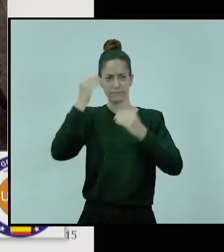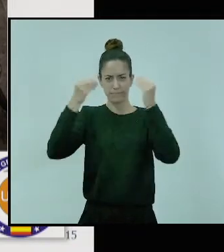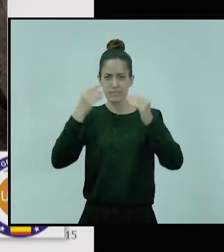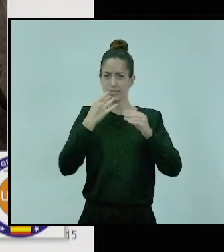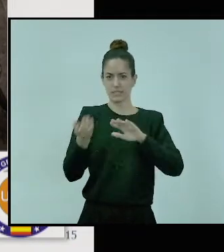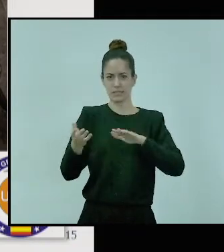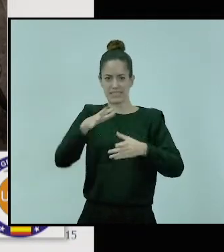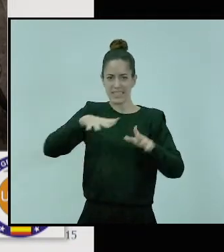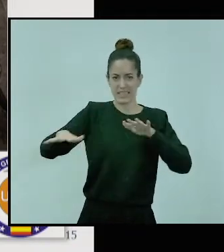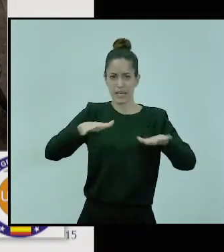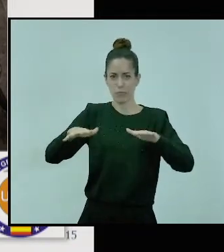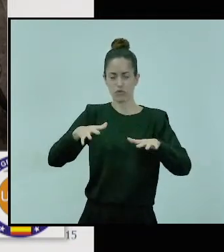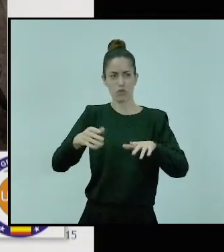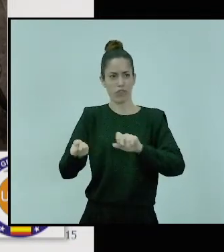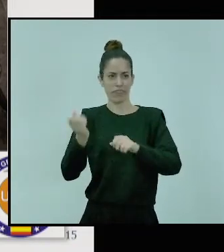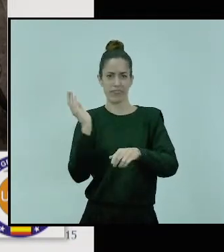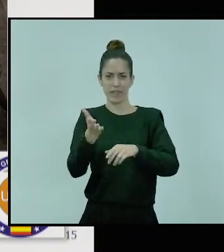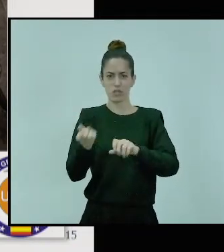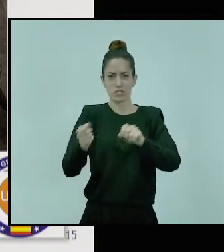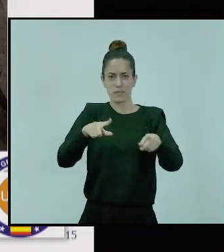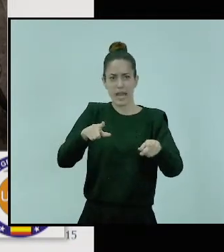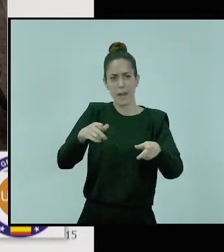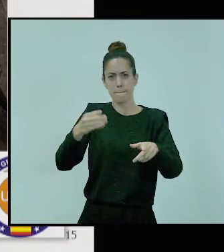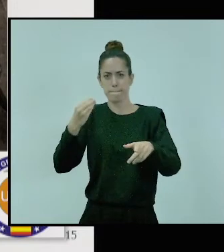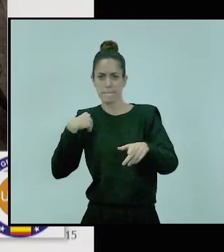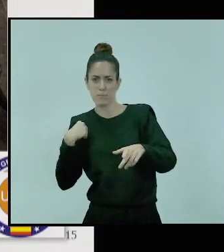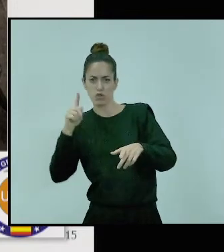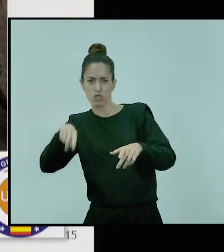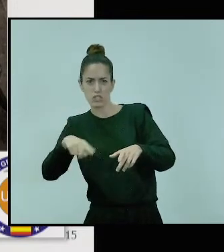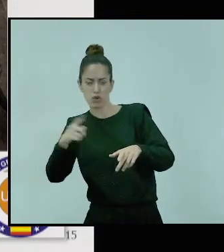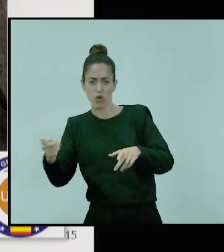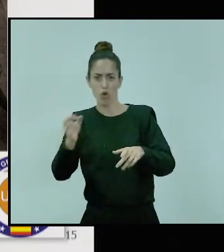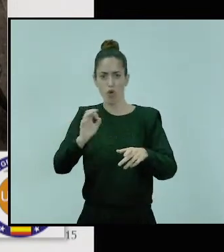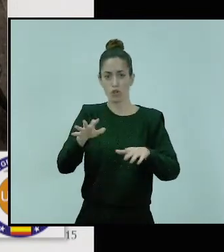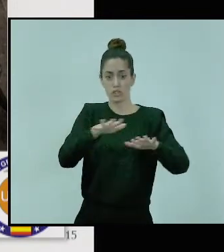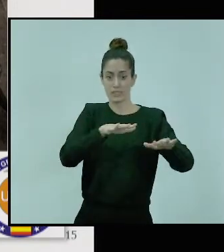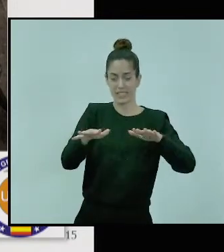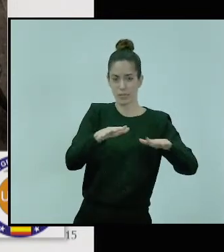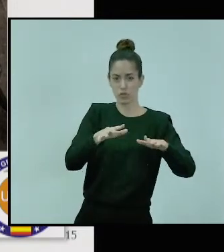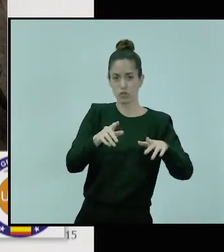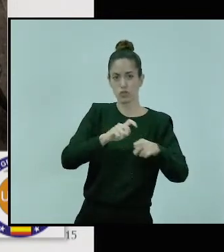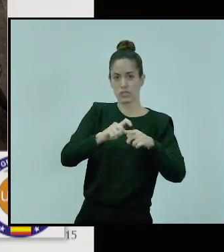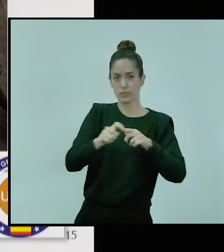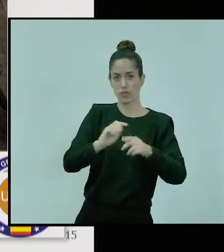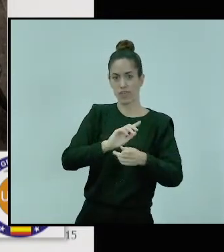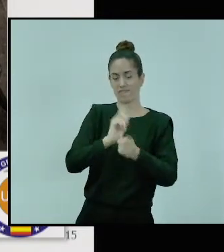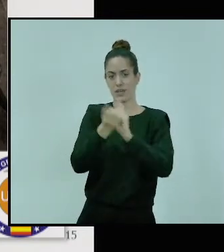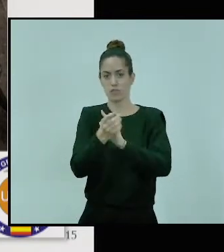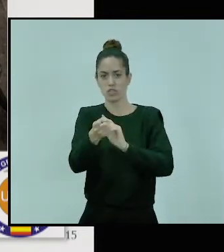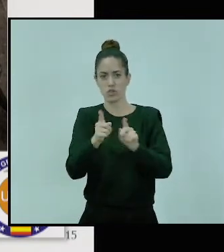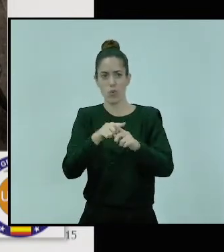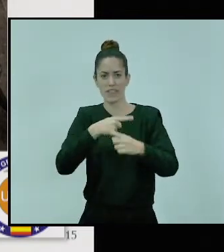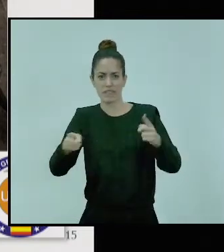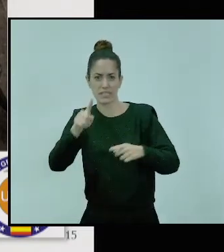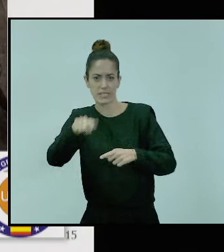similar eran los mismos, o si por el contrario los terremotos que habían generado este tipo de formación eran